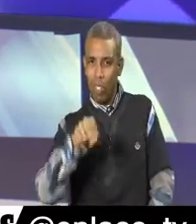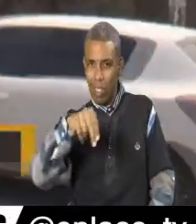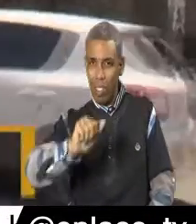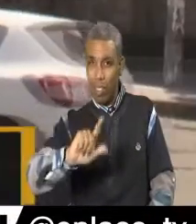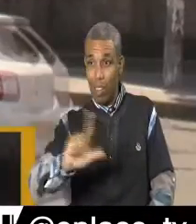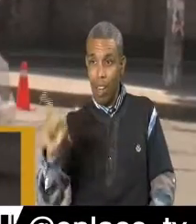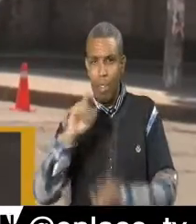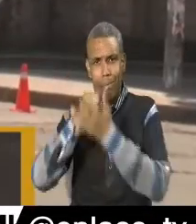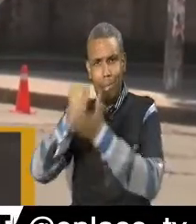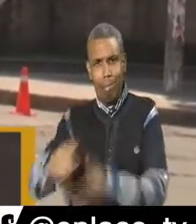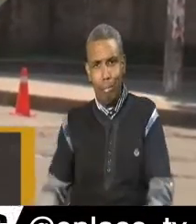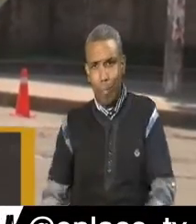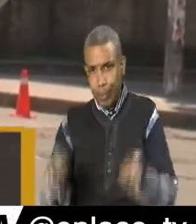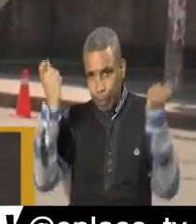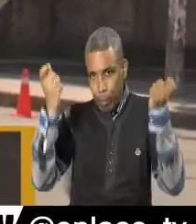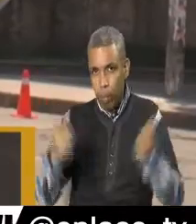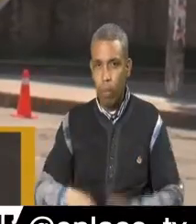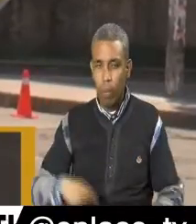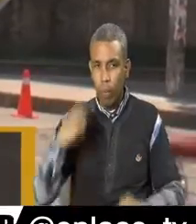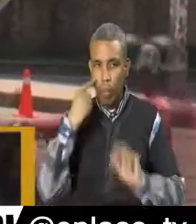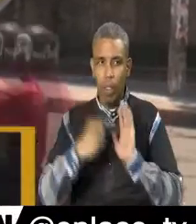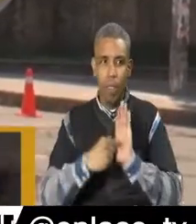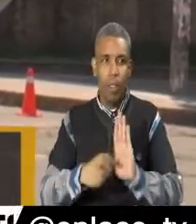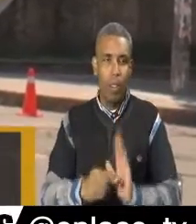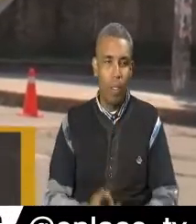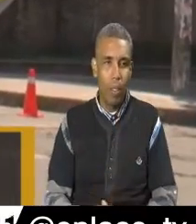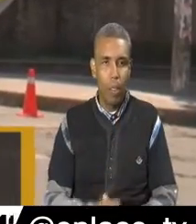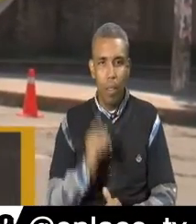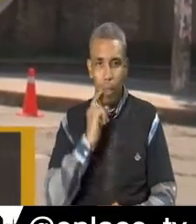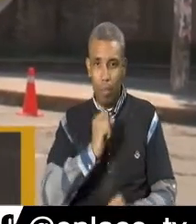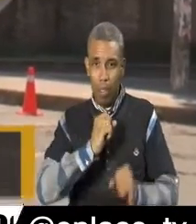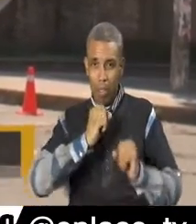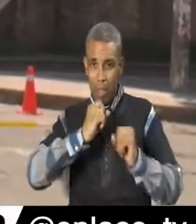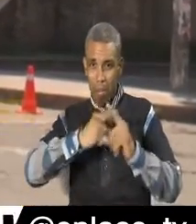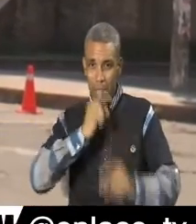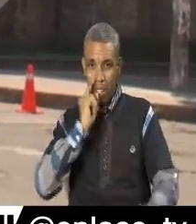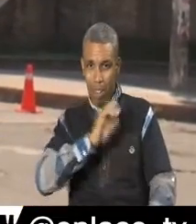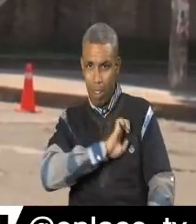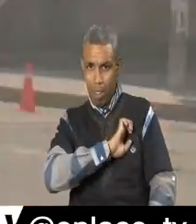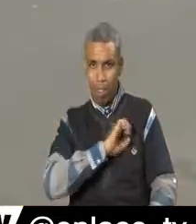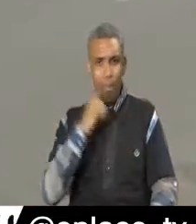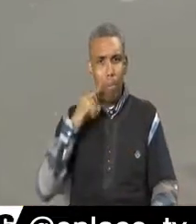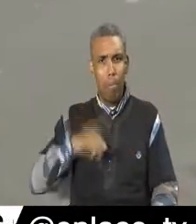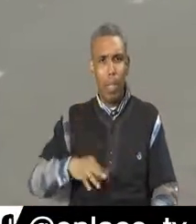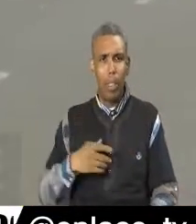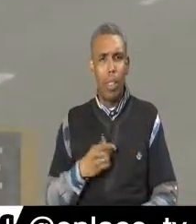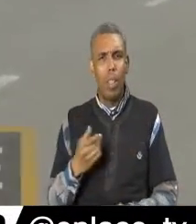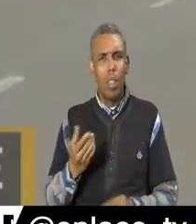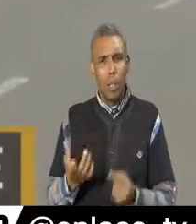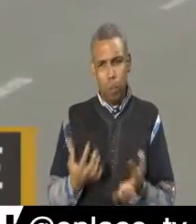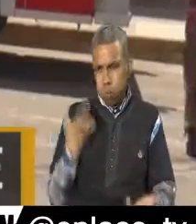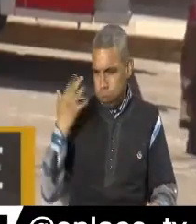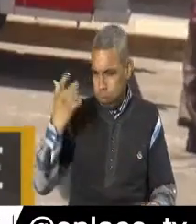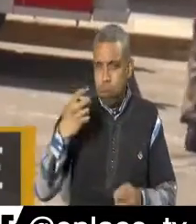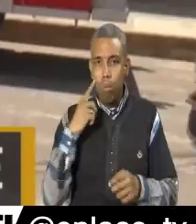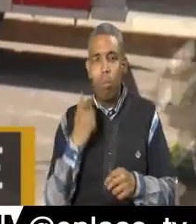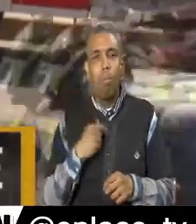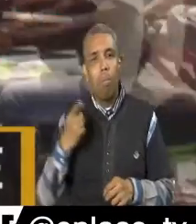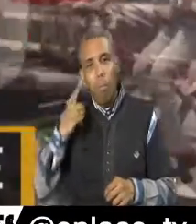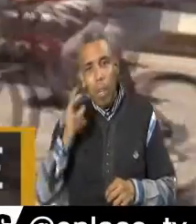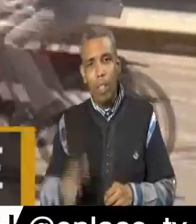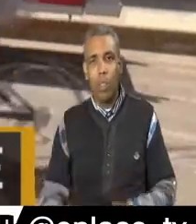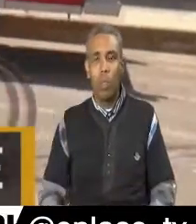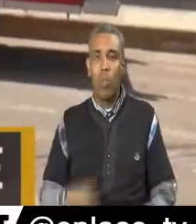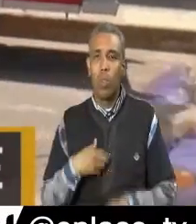Un conato de incendio fue registrado en las salas de cine de Procinal cuando, al parecer, una de las máquinas del lugar produjo un cortocircuito. Así lo relata